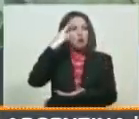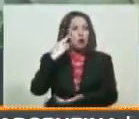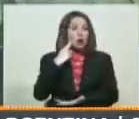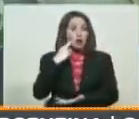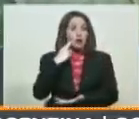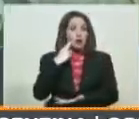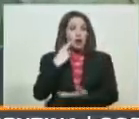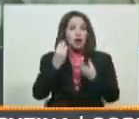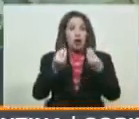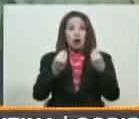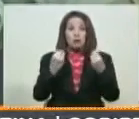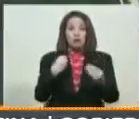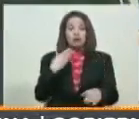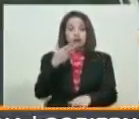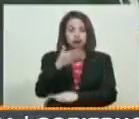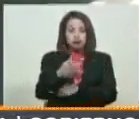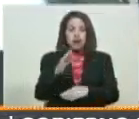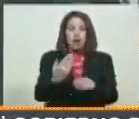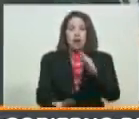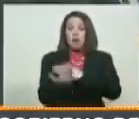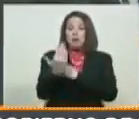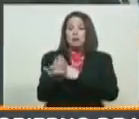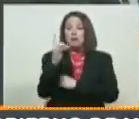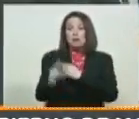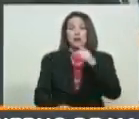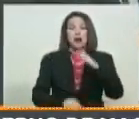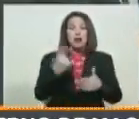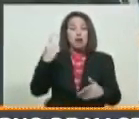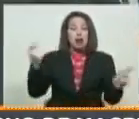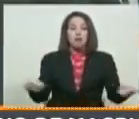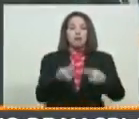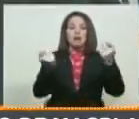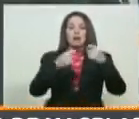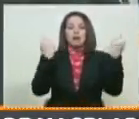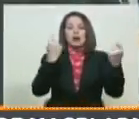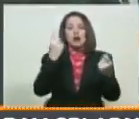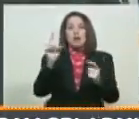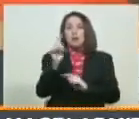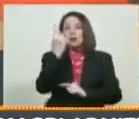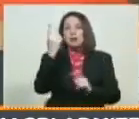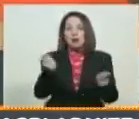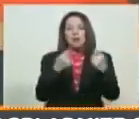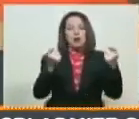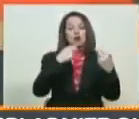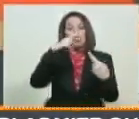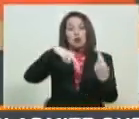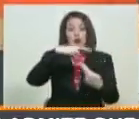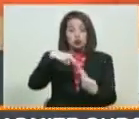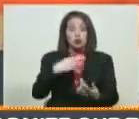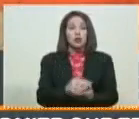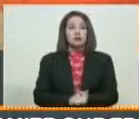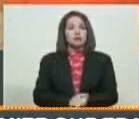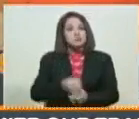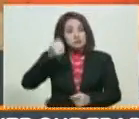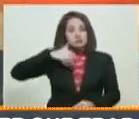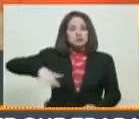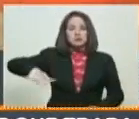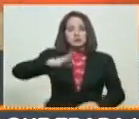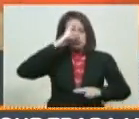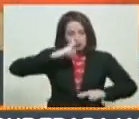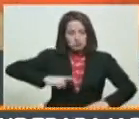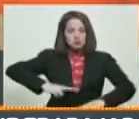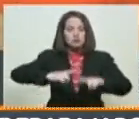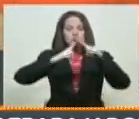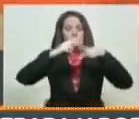central, lugar donde fue impreso el primer periódico revolucionario. Que este pueblo, digno representante,